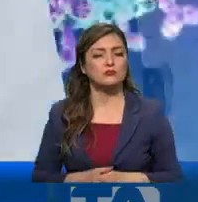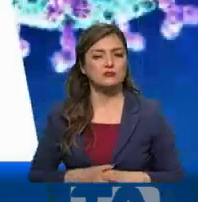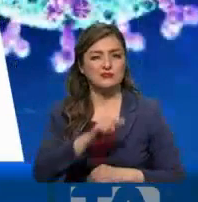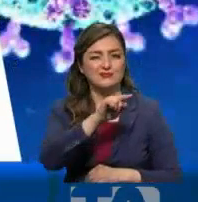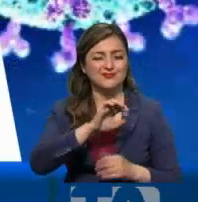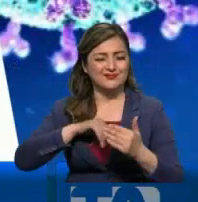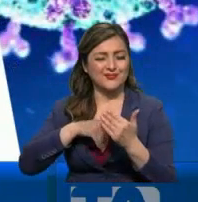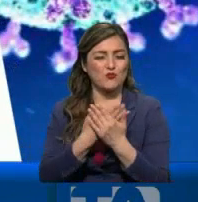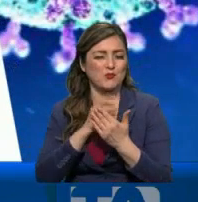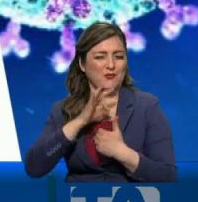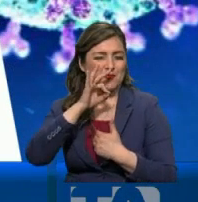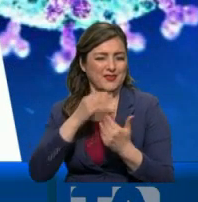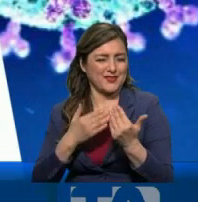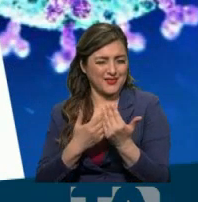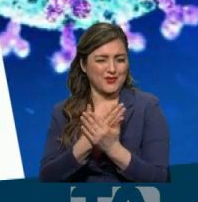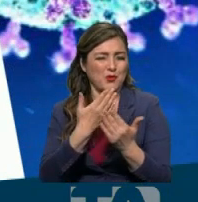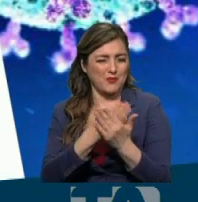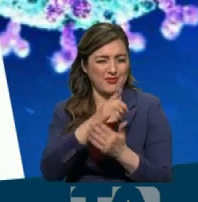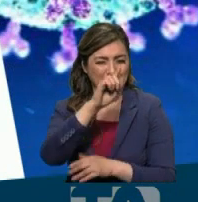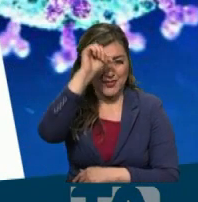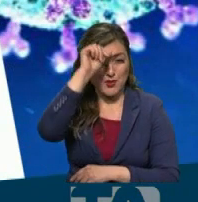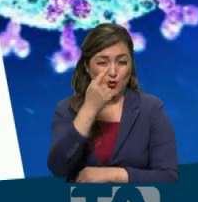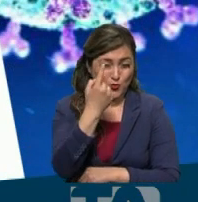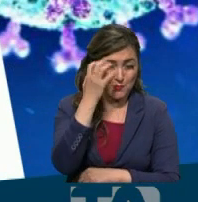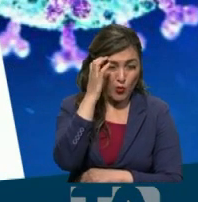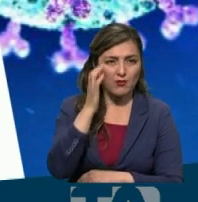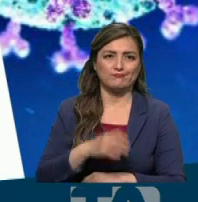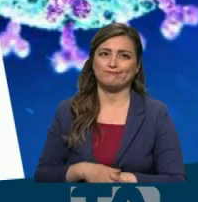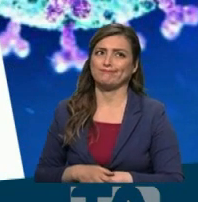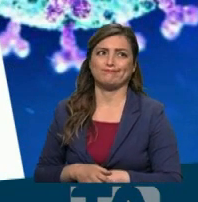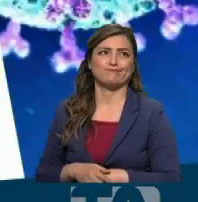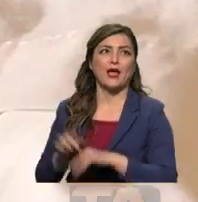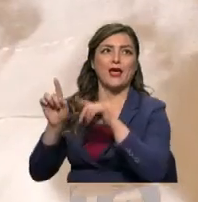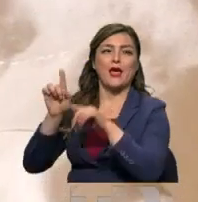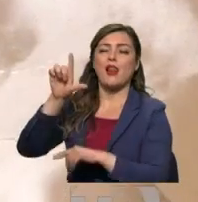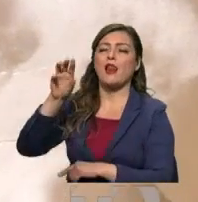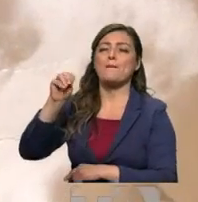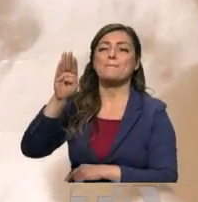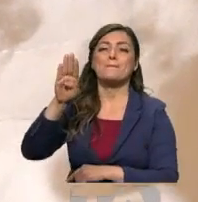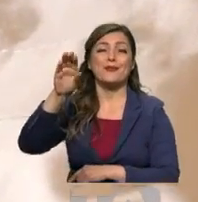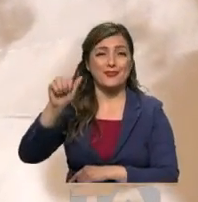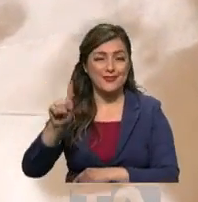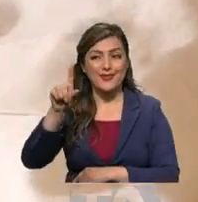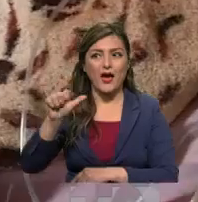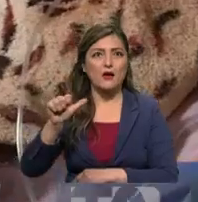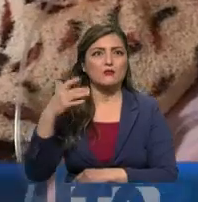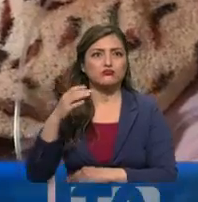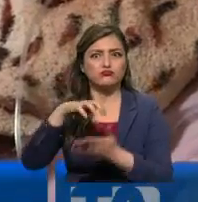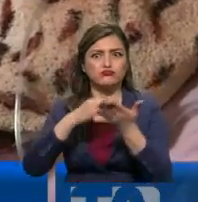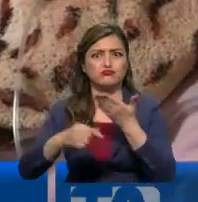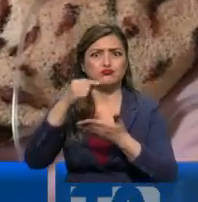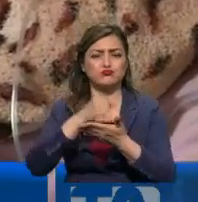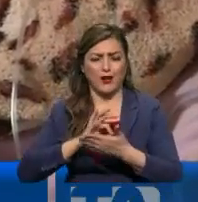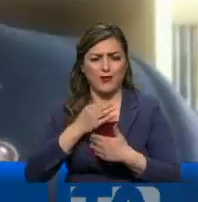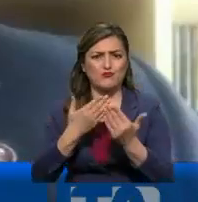preocupa. La UES registró también 7 nuevos casos de la variante Lambda en la provincia del Guayas, contabilizando hasta el momento 33